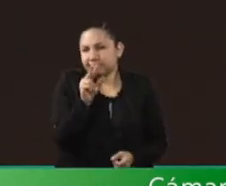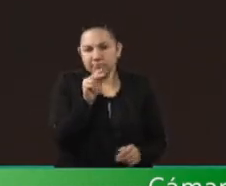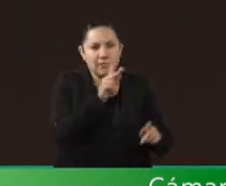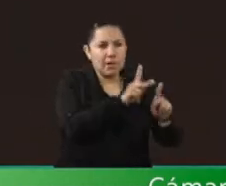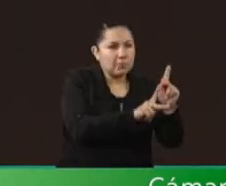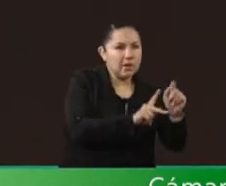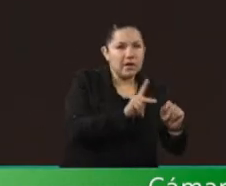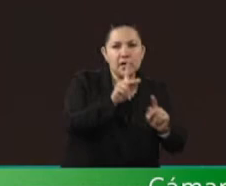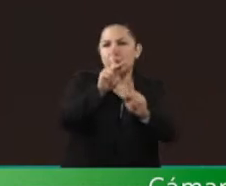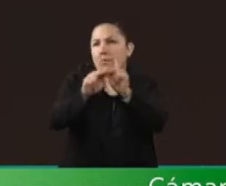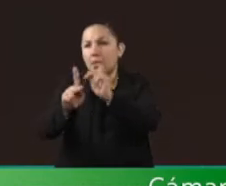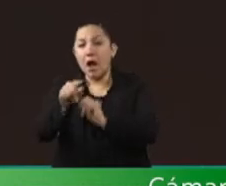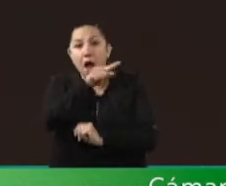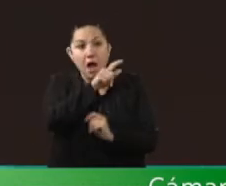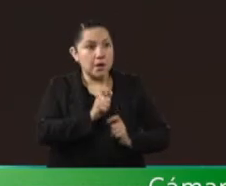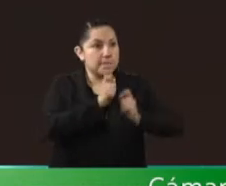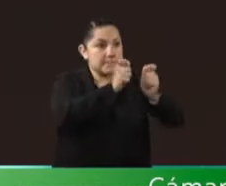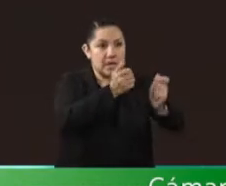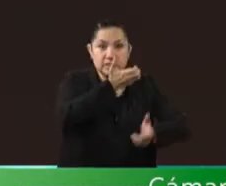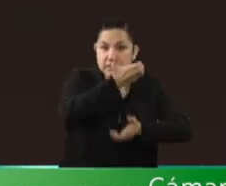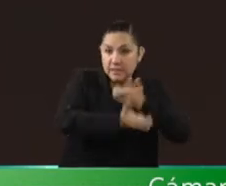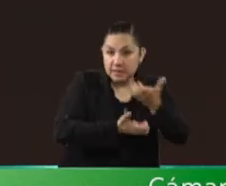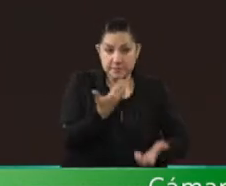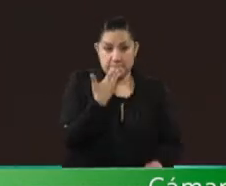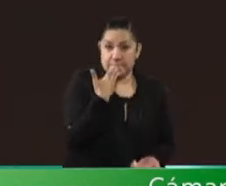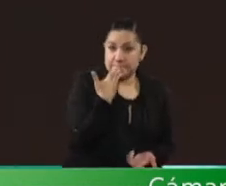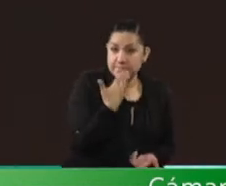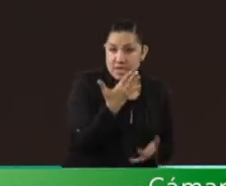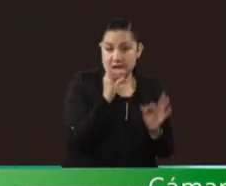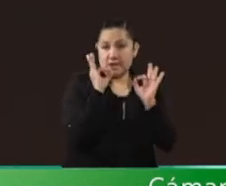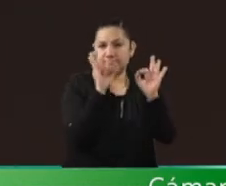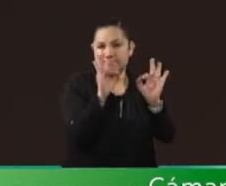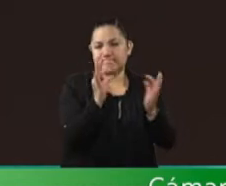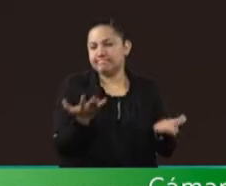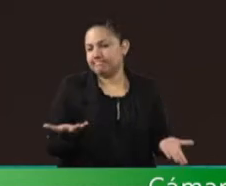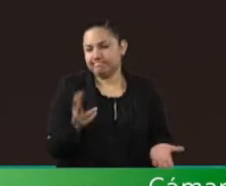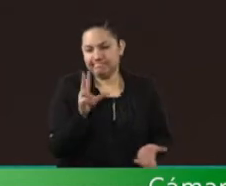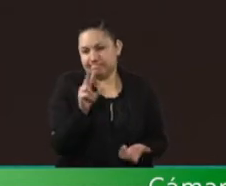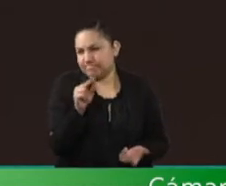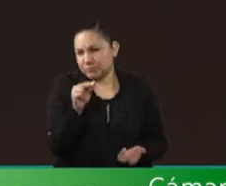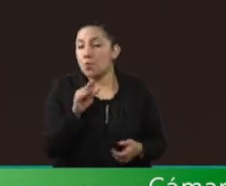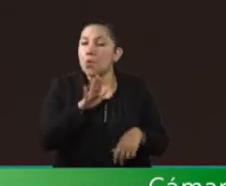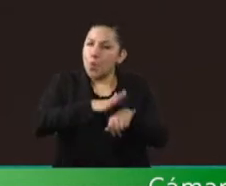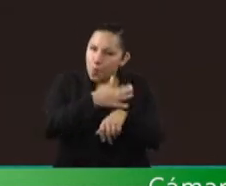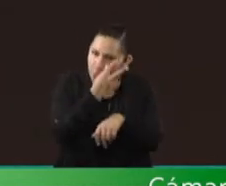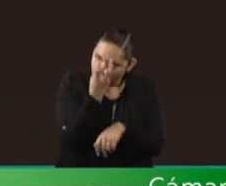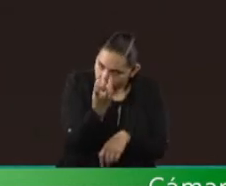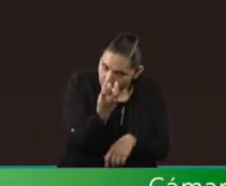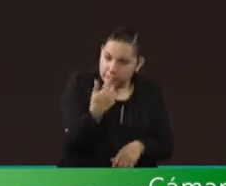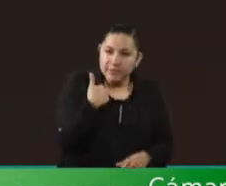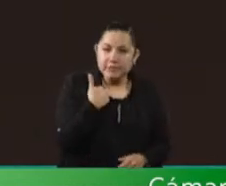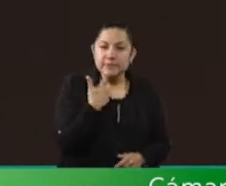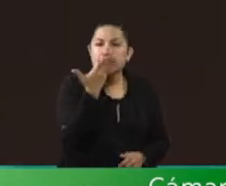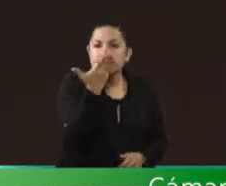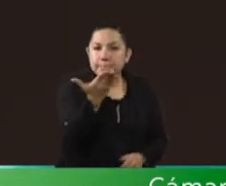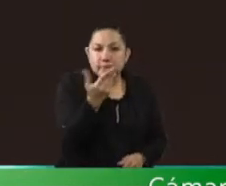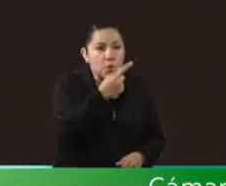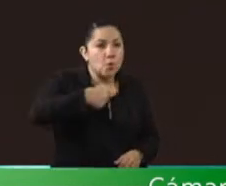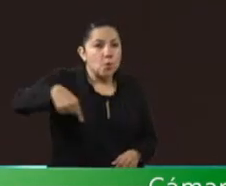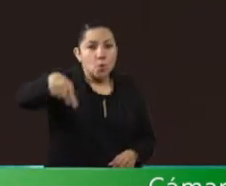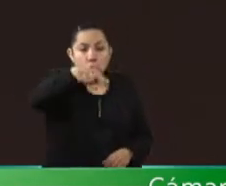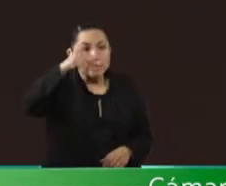esta reforma que le otorga al Estado la exclusividad en el servicio de internet, les pediría que tomaran en cuenta los